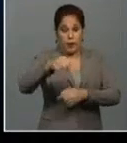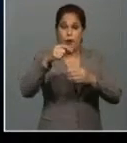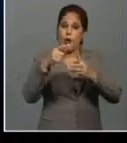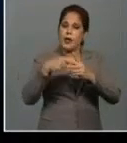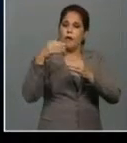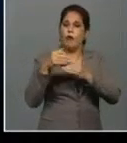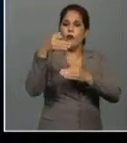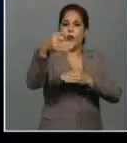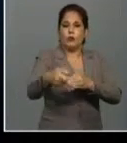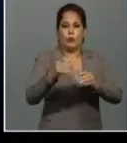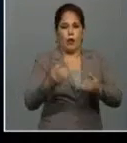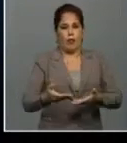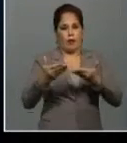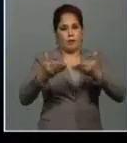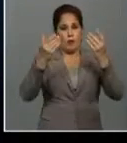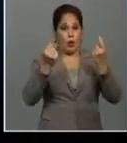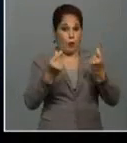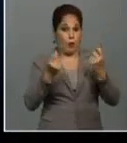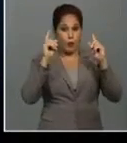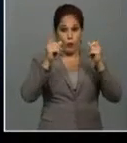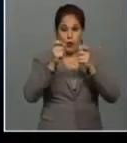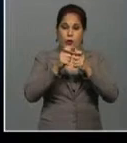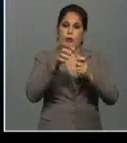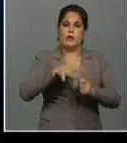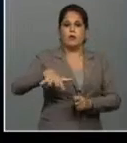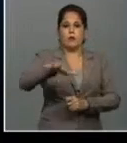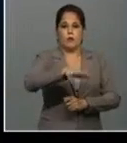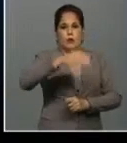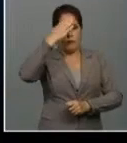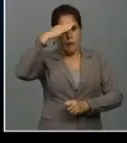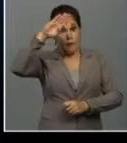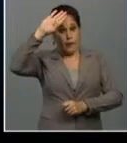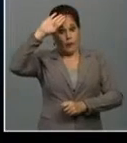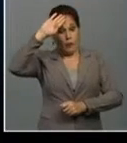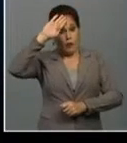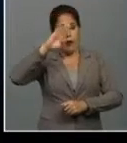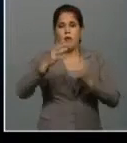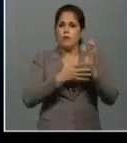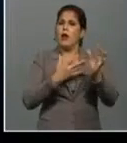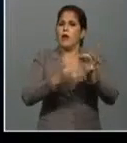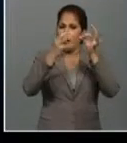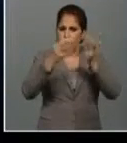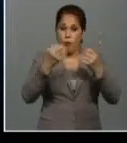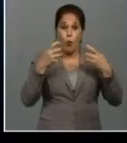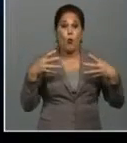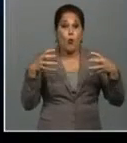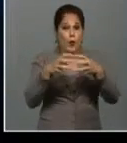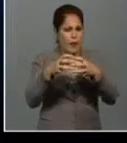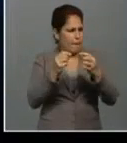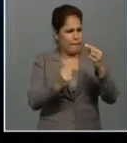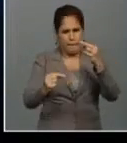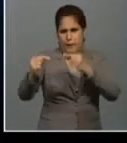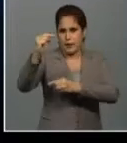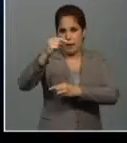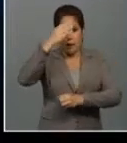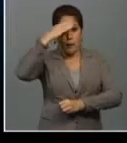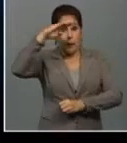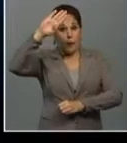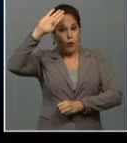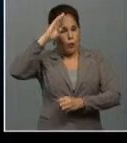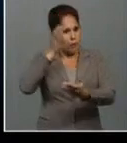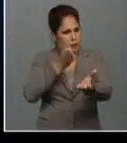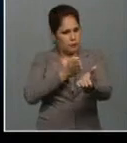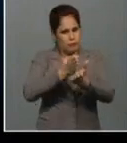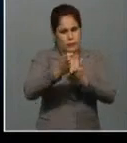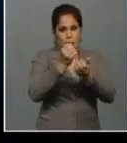para el futuro del desarrollo económico político y social de nuestro país reafirmo a la unidad como pilar de la nación para